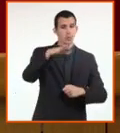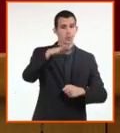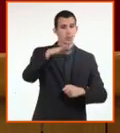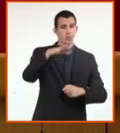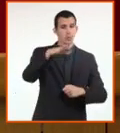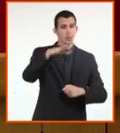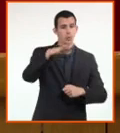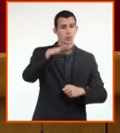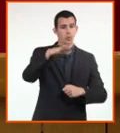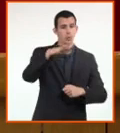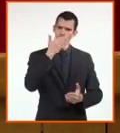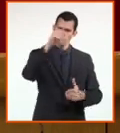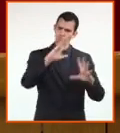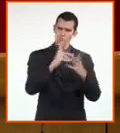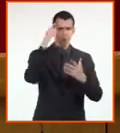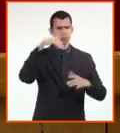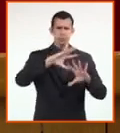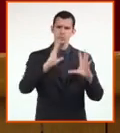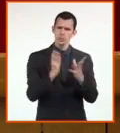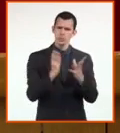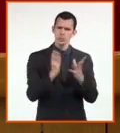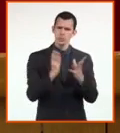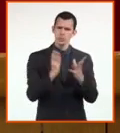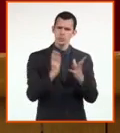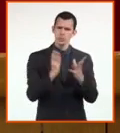estudiantiles y la estabilidad de las estructuras de la FEU,